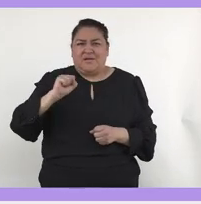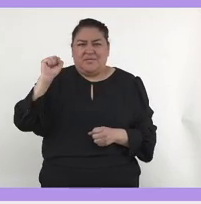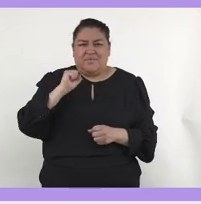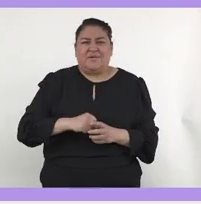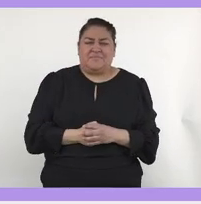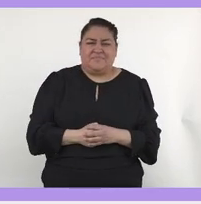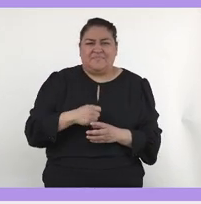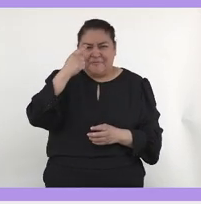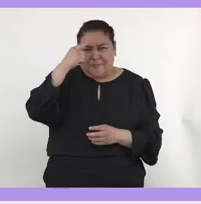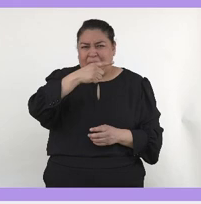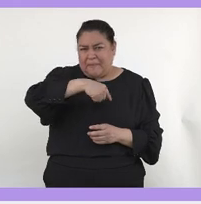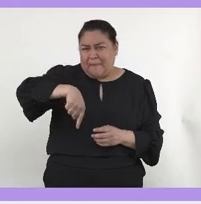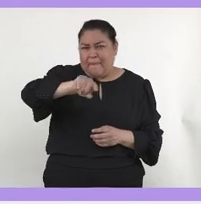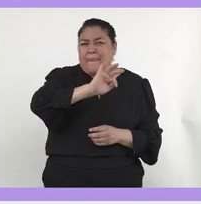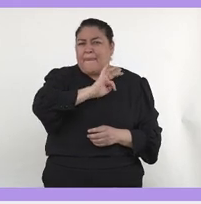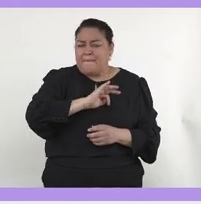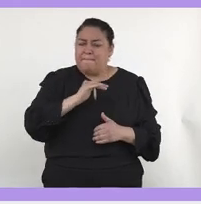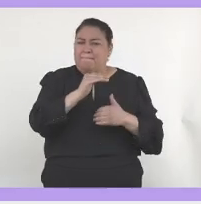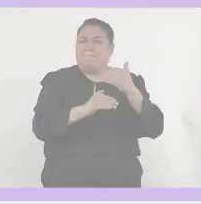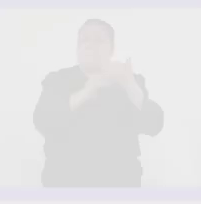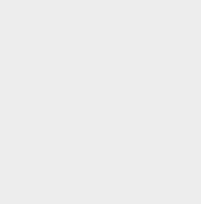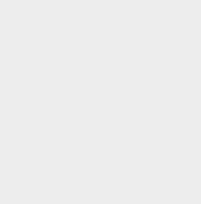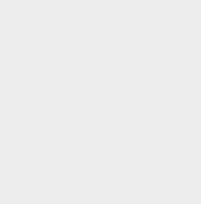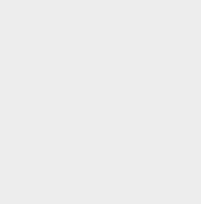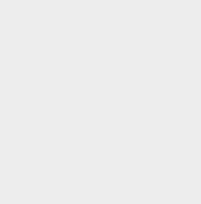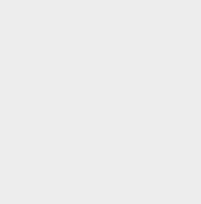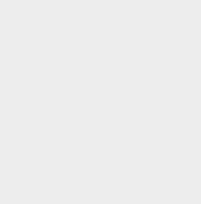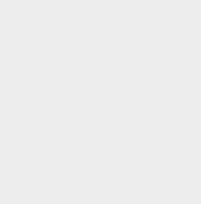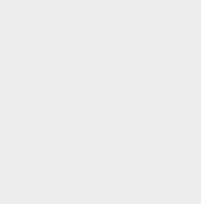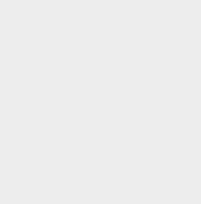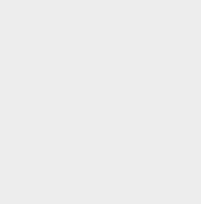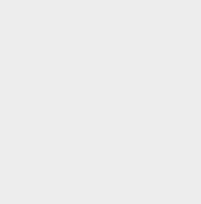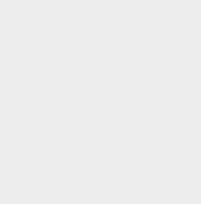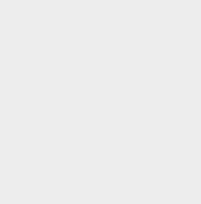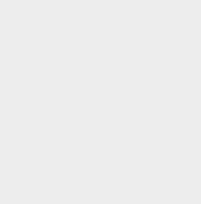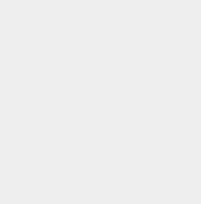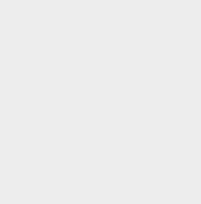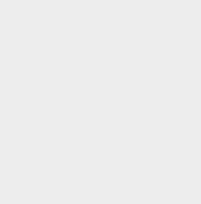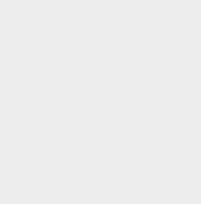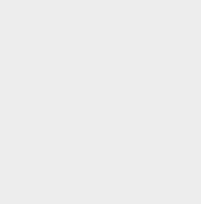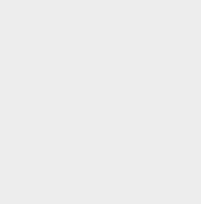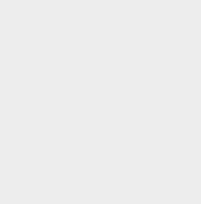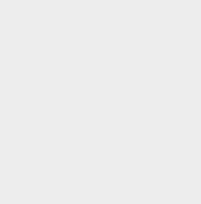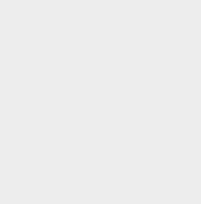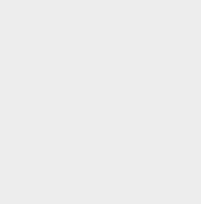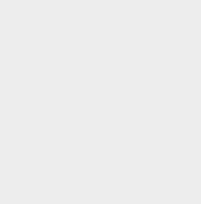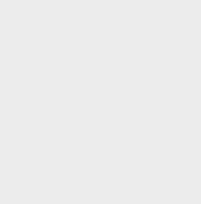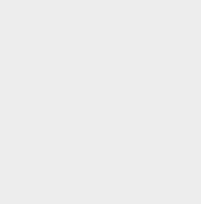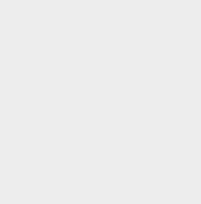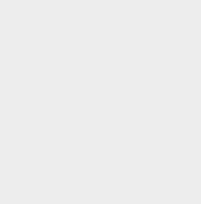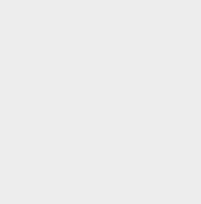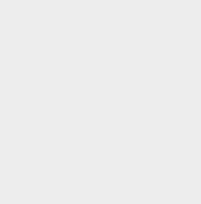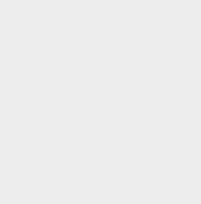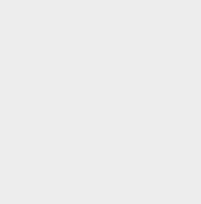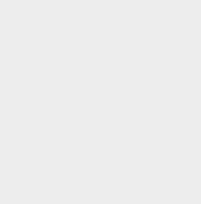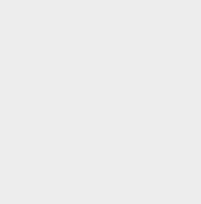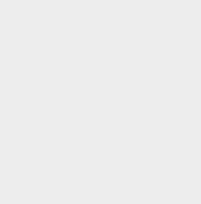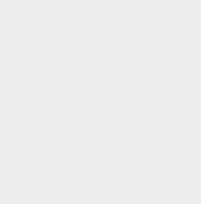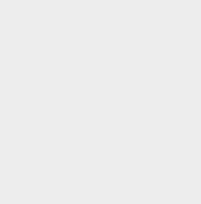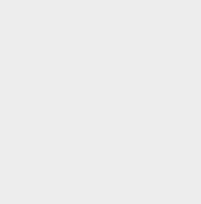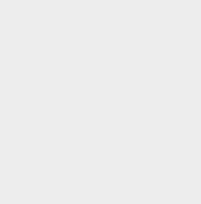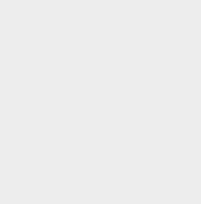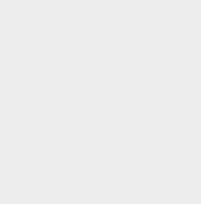ustedes de desarrollo a ti que te tocaría no también la parte de de playa pero pero hay cierta comparación hoy